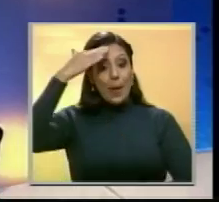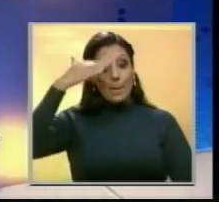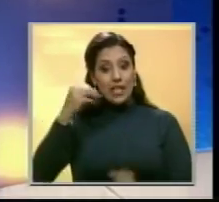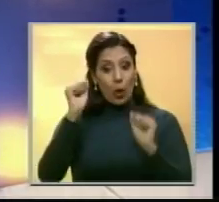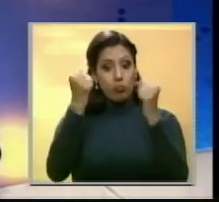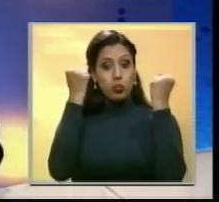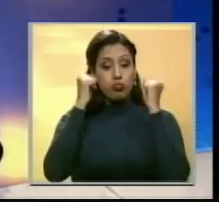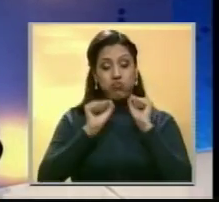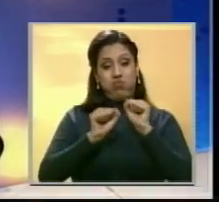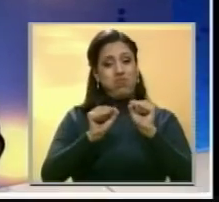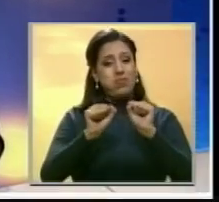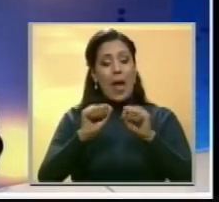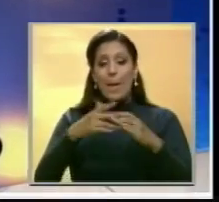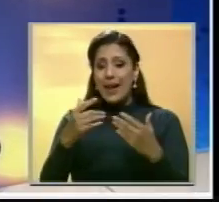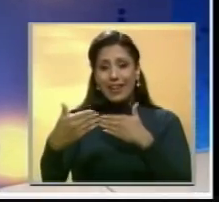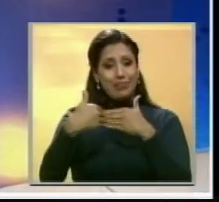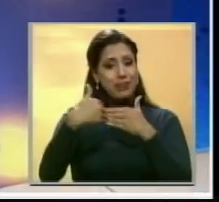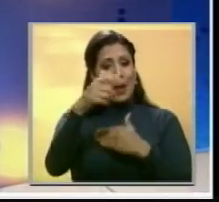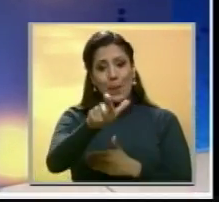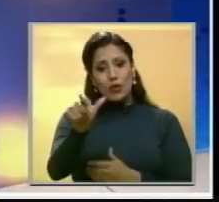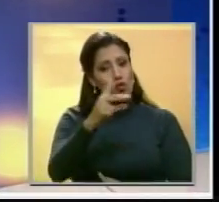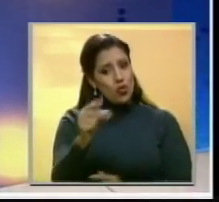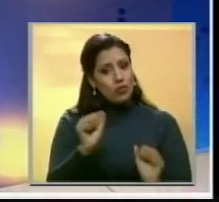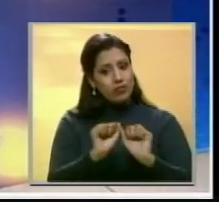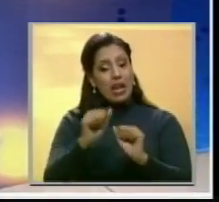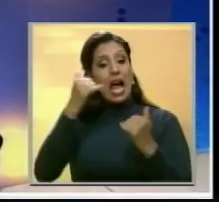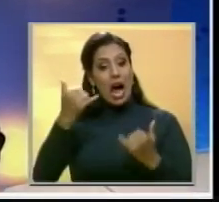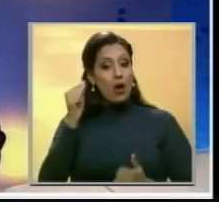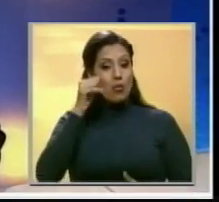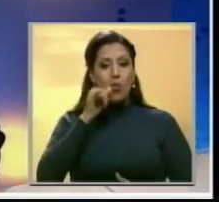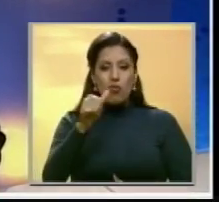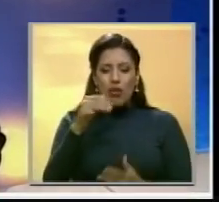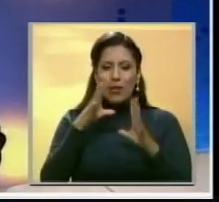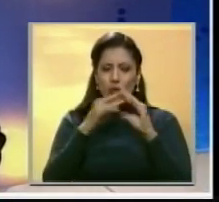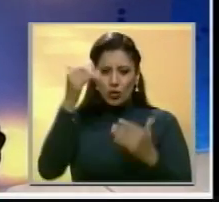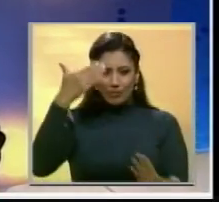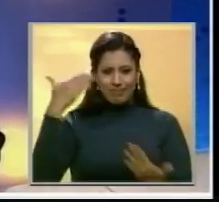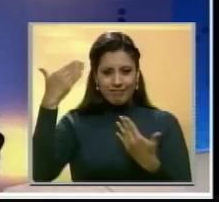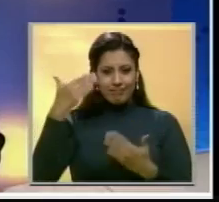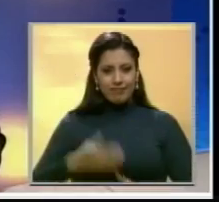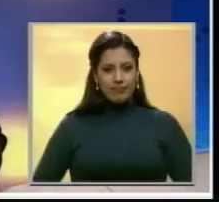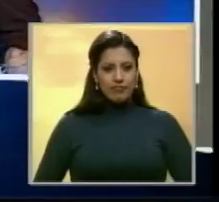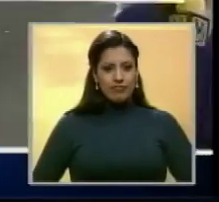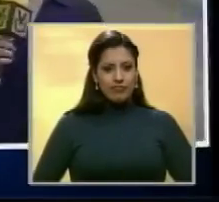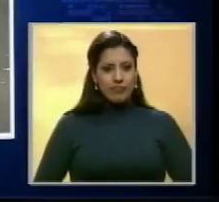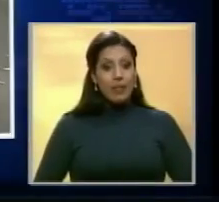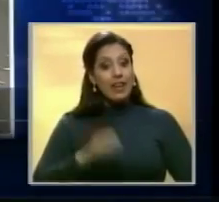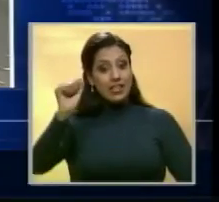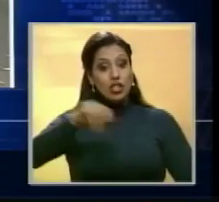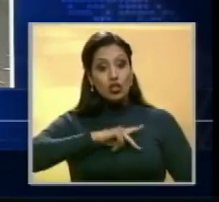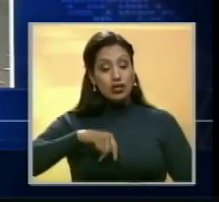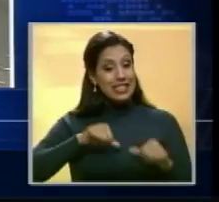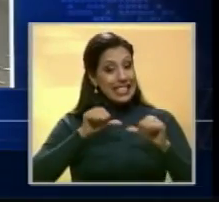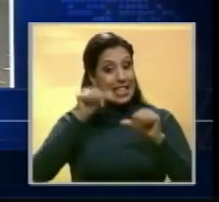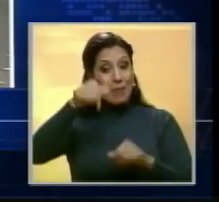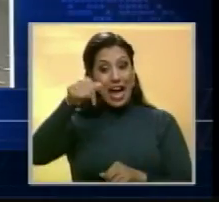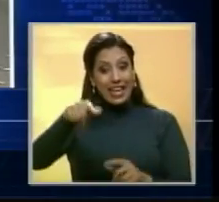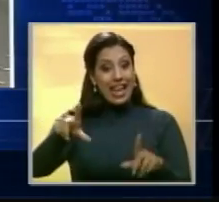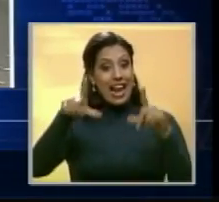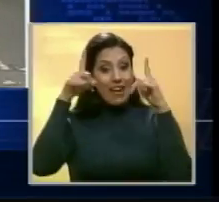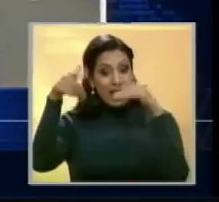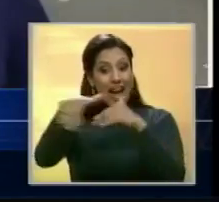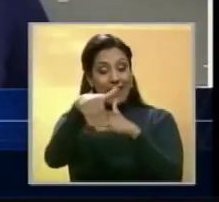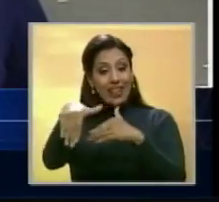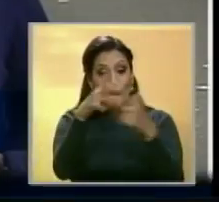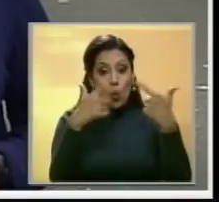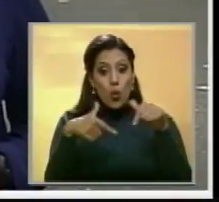Nacional mantienen el control para impedir el recorrido. Milagros Zambrano nos informa. Adelante, Milagros. Sí, nosotros continuamos aquí en la Libertador,